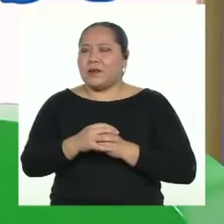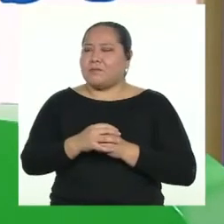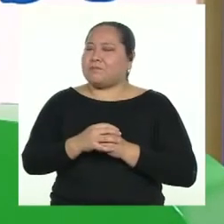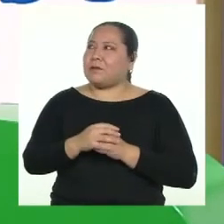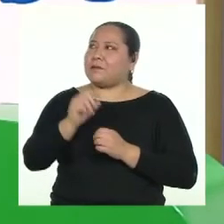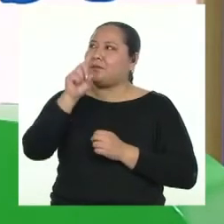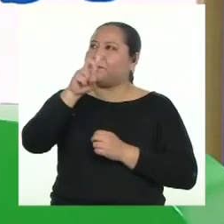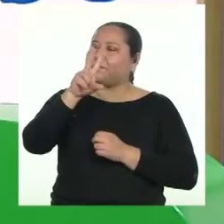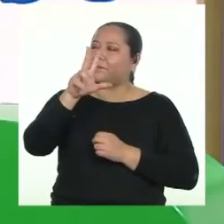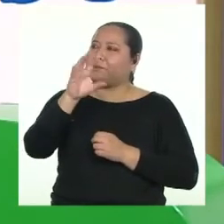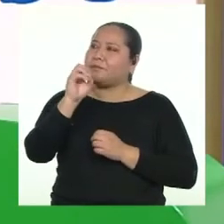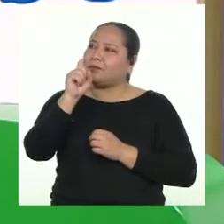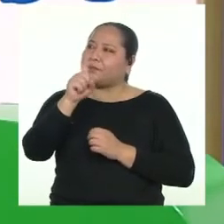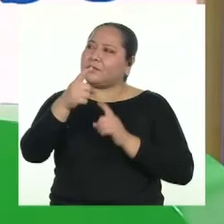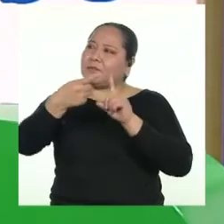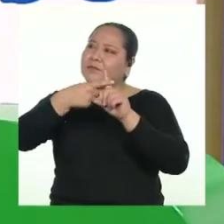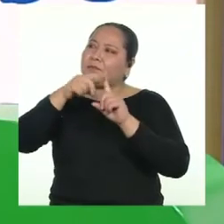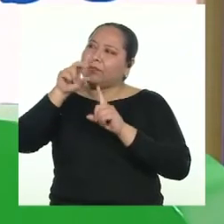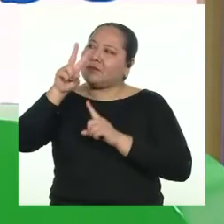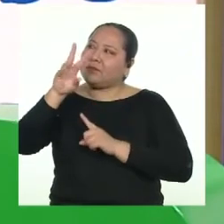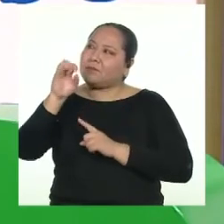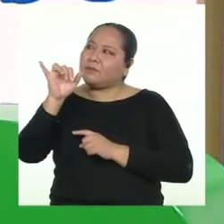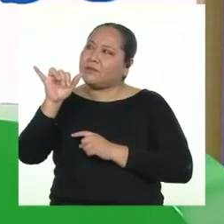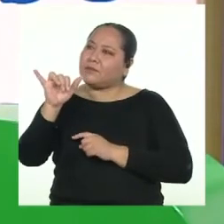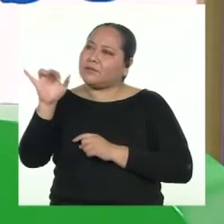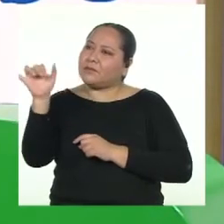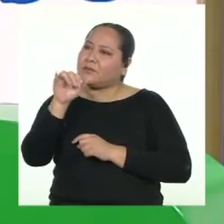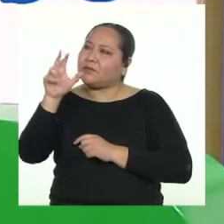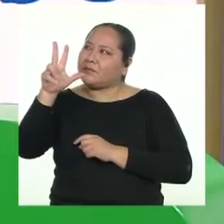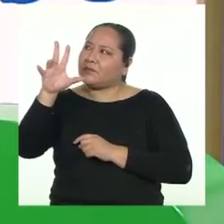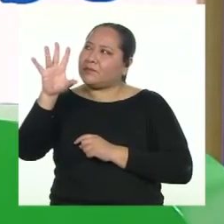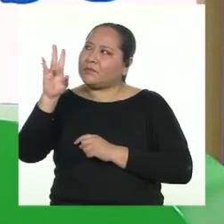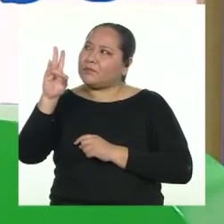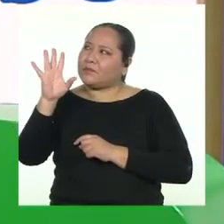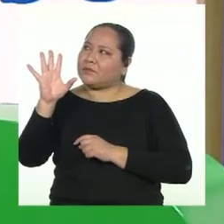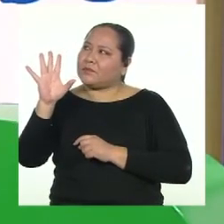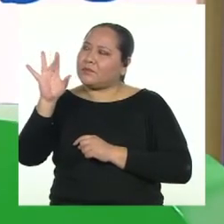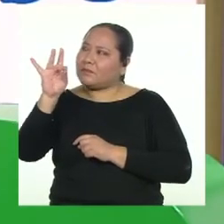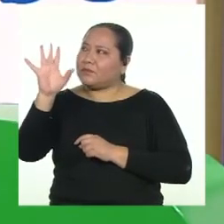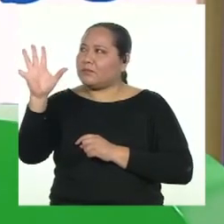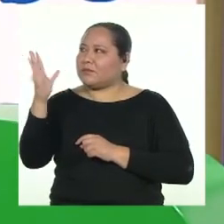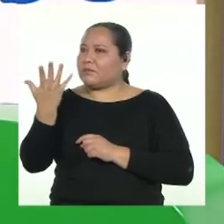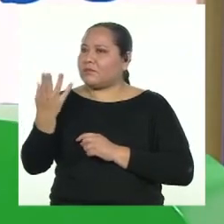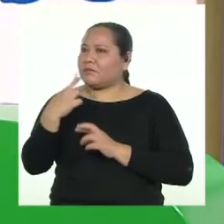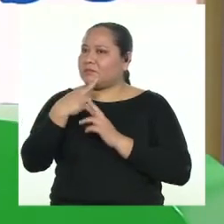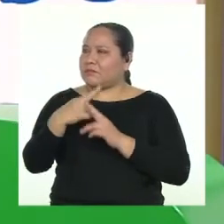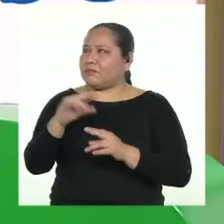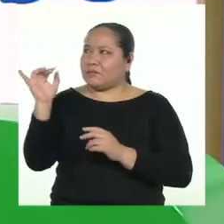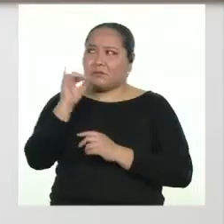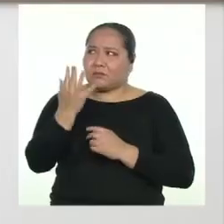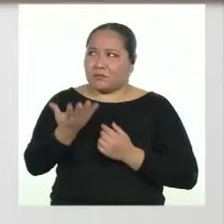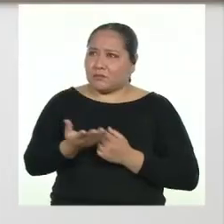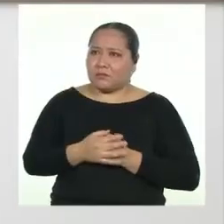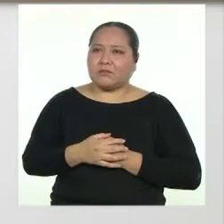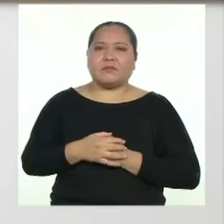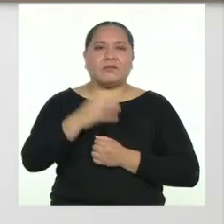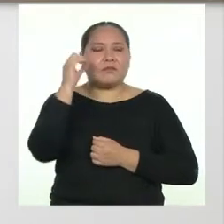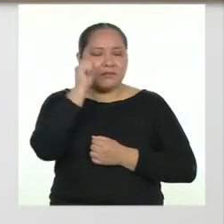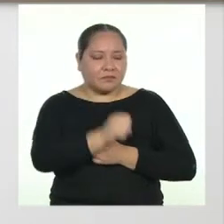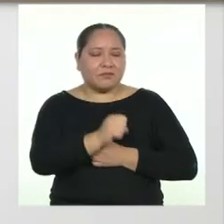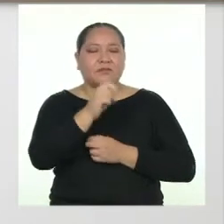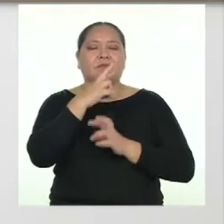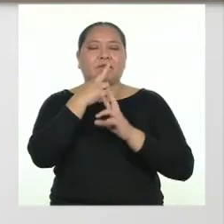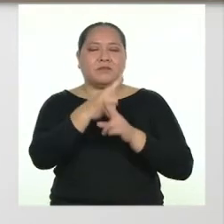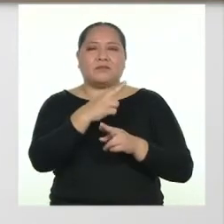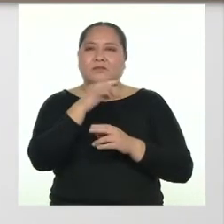en 130x más 20y igual a 385, ¿el resultado hubiera sido el mismo? Sí, el